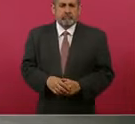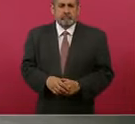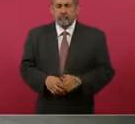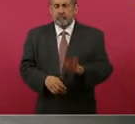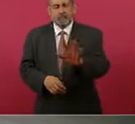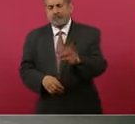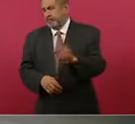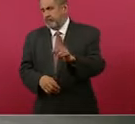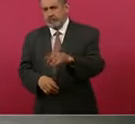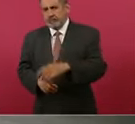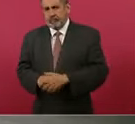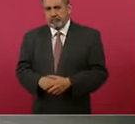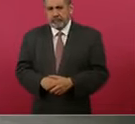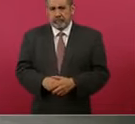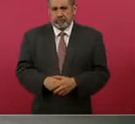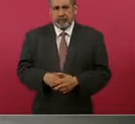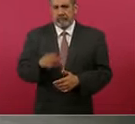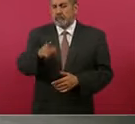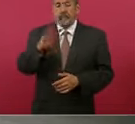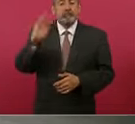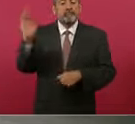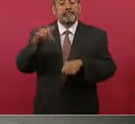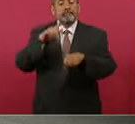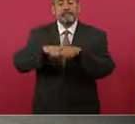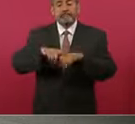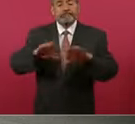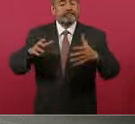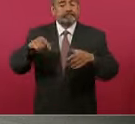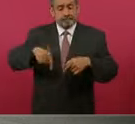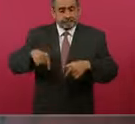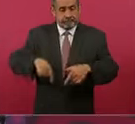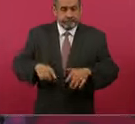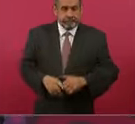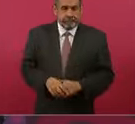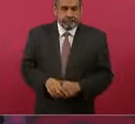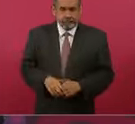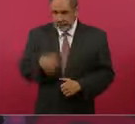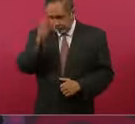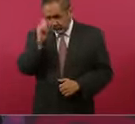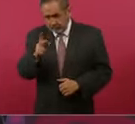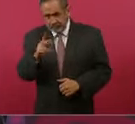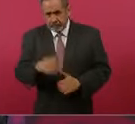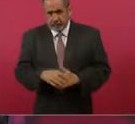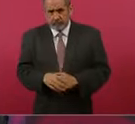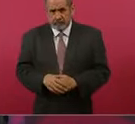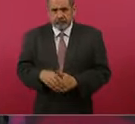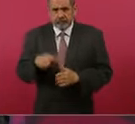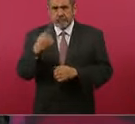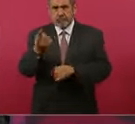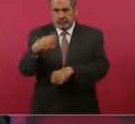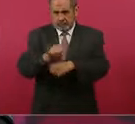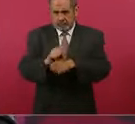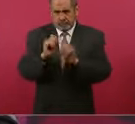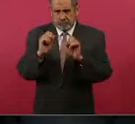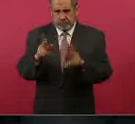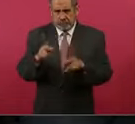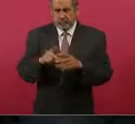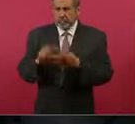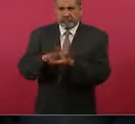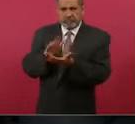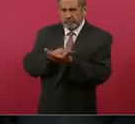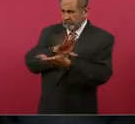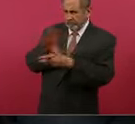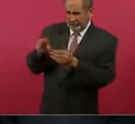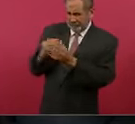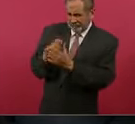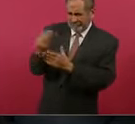Harfuch? No, es que este es a nivel federal. Sí. ¿Estás de acuerdo con eso? Sí, perfecto. Bueno, la semana que viene. Ok. Y entrégale todo.